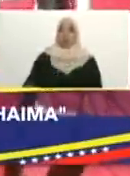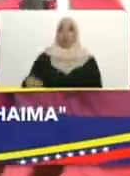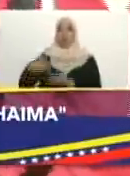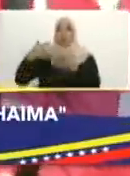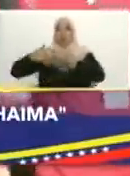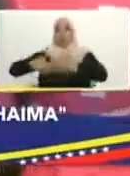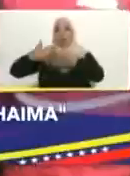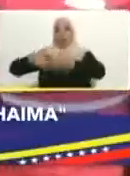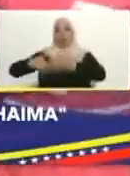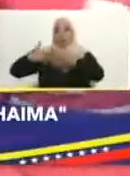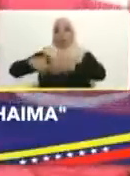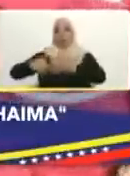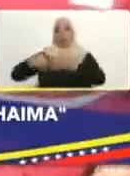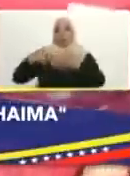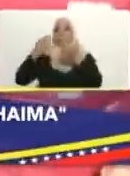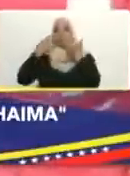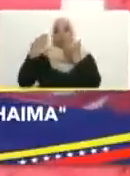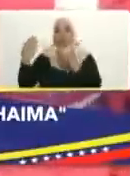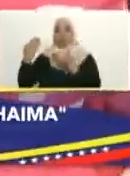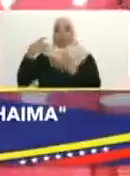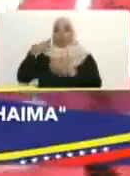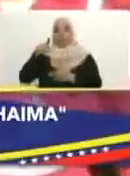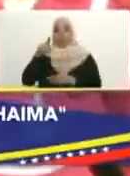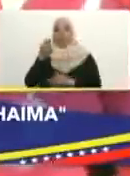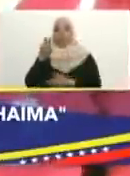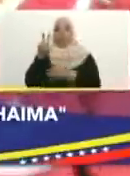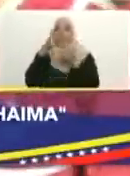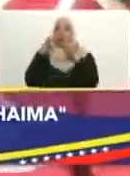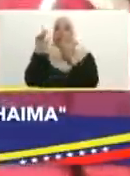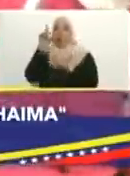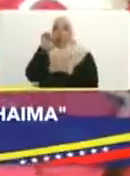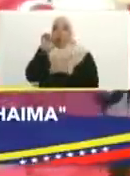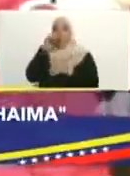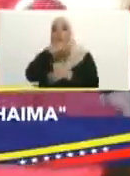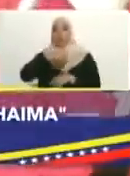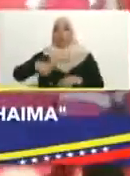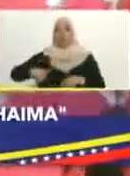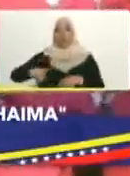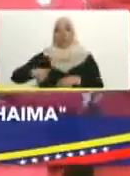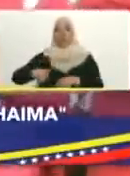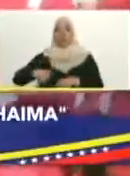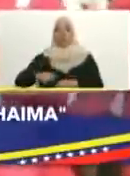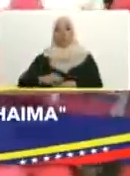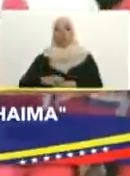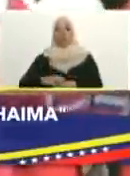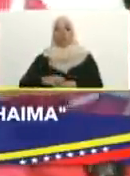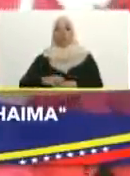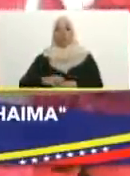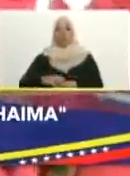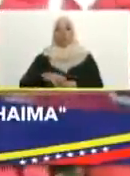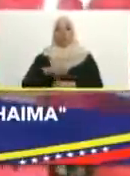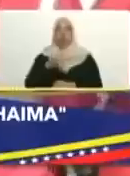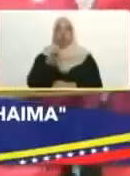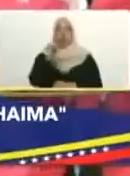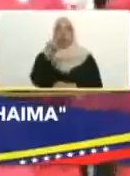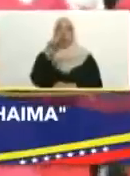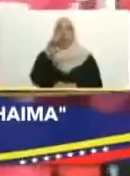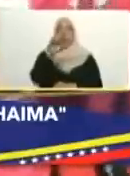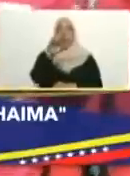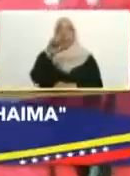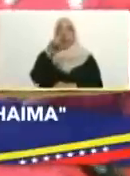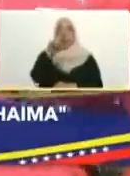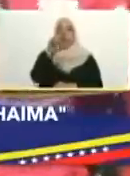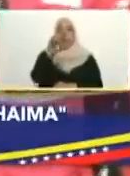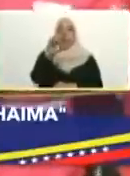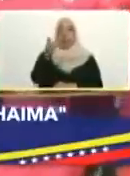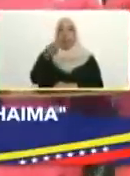PDVSA, Pedro Rafael Tellechea, por favor, Tellechea, ¿qué le puedes decir a la clase obrera del